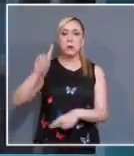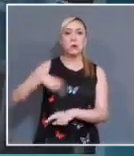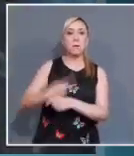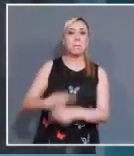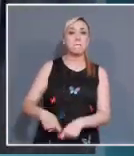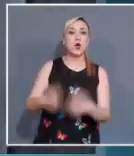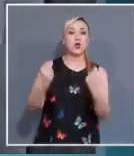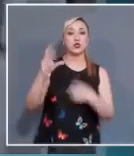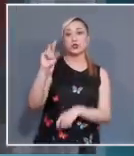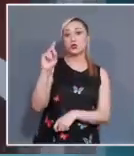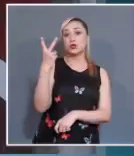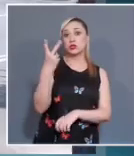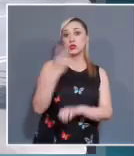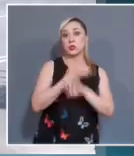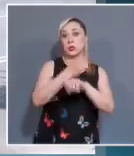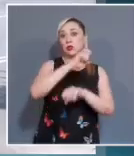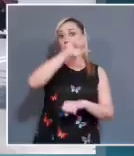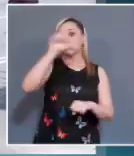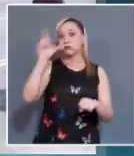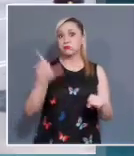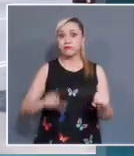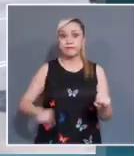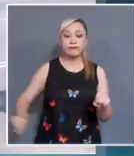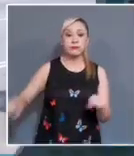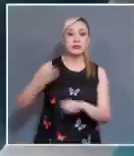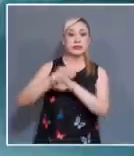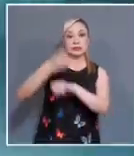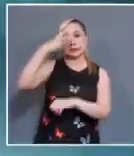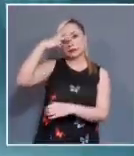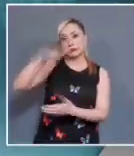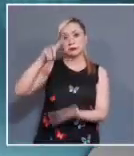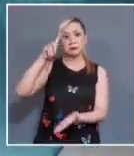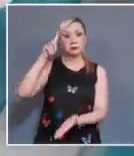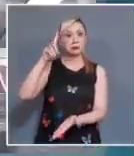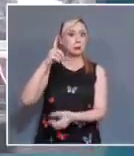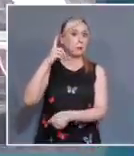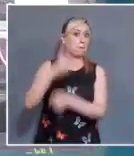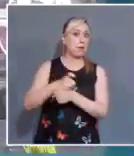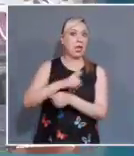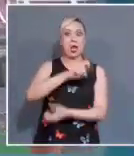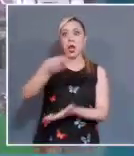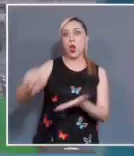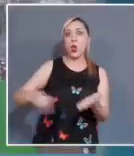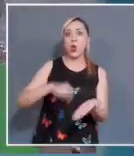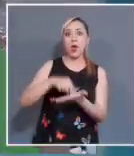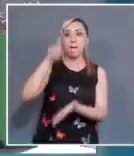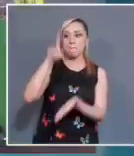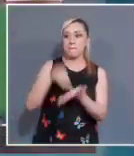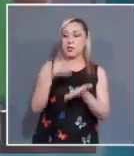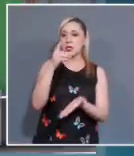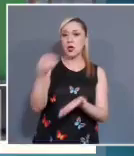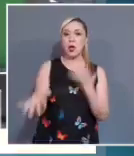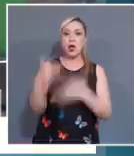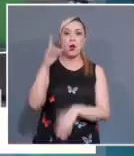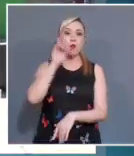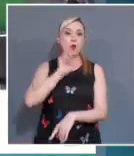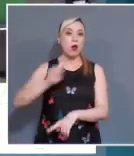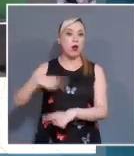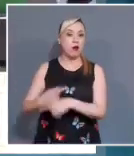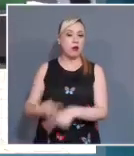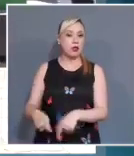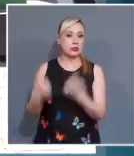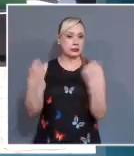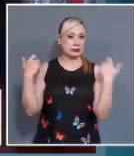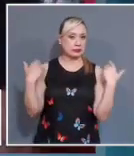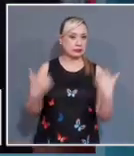El Estado de México ocupa el primer lugar con 1.115. La Fiscalía General de Justicia del Estado de Puebla